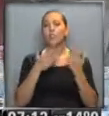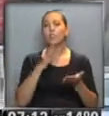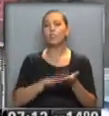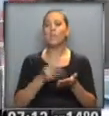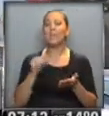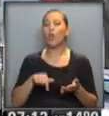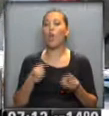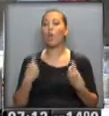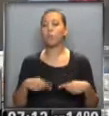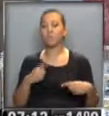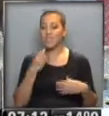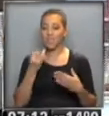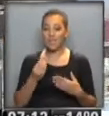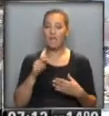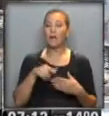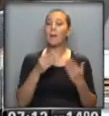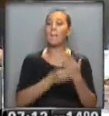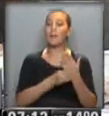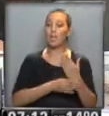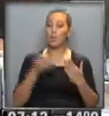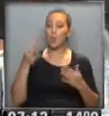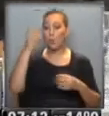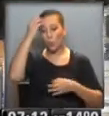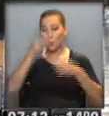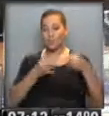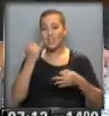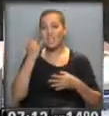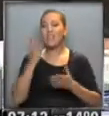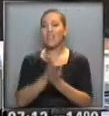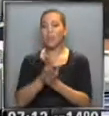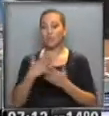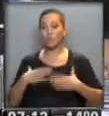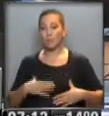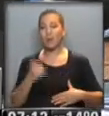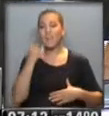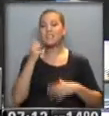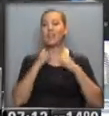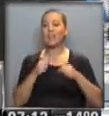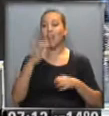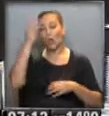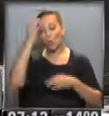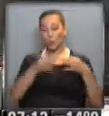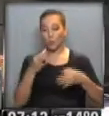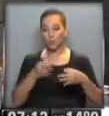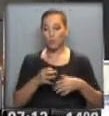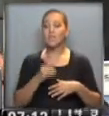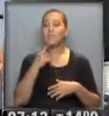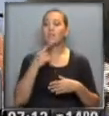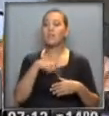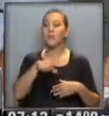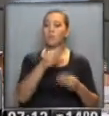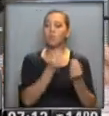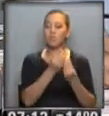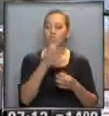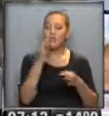prevista para hoy con la presencia del ministro de Justicia y Derechos Humanos, Julio Alac, y del secretario de Justicia, Julián Álvarez, además de numerosas especialistas.